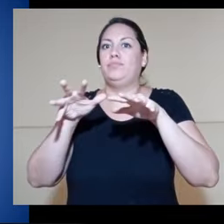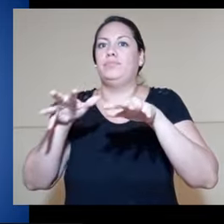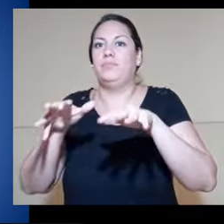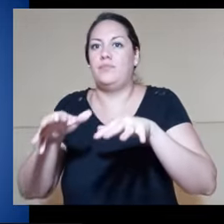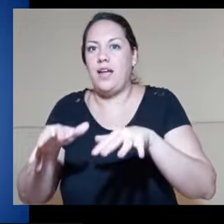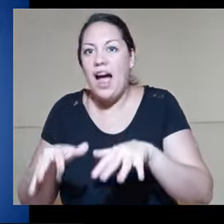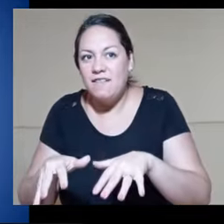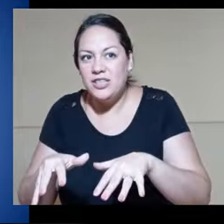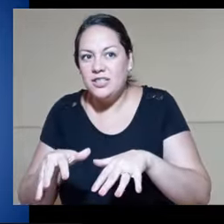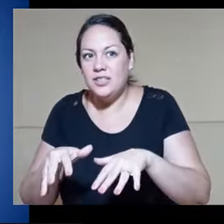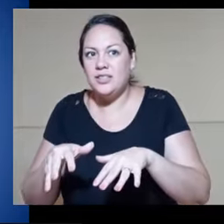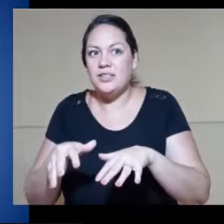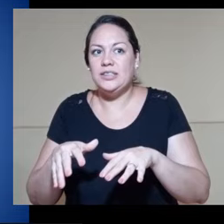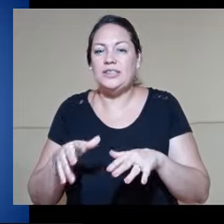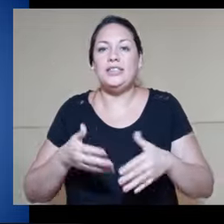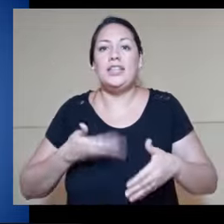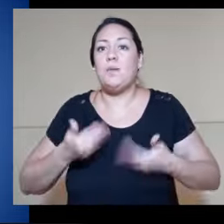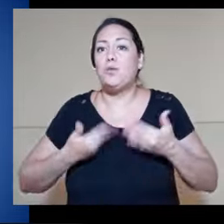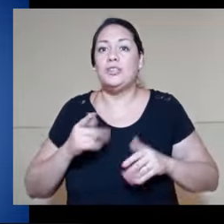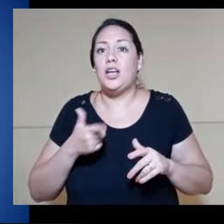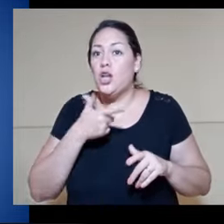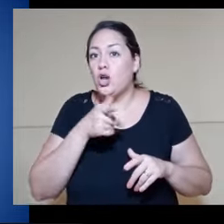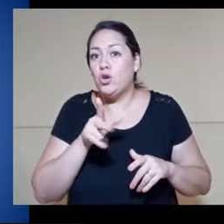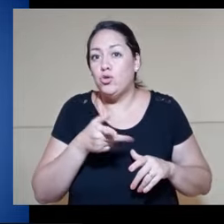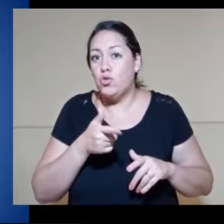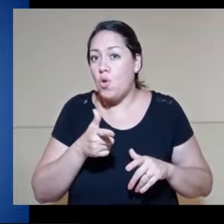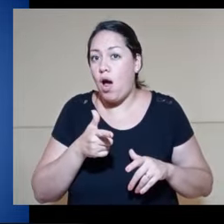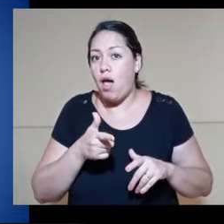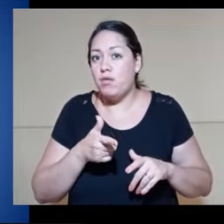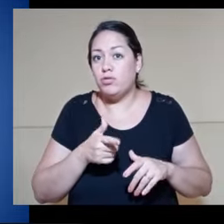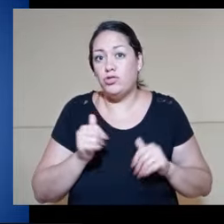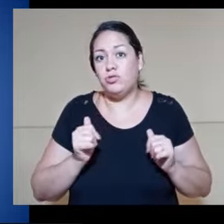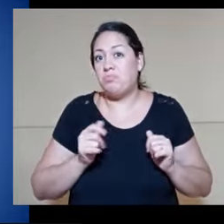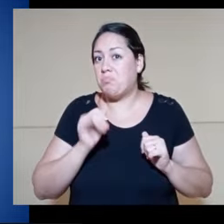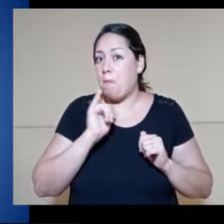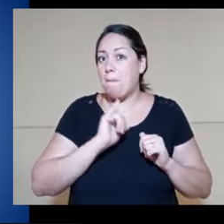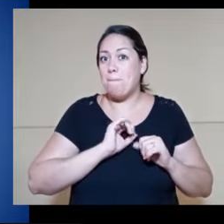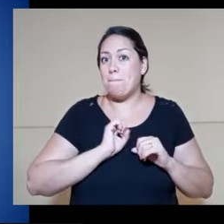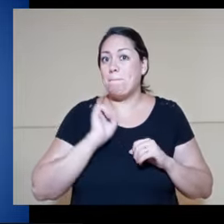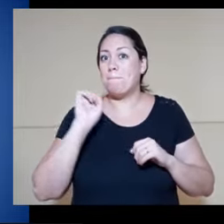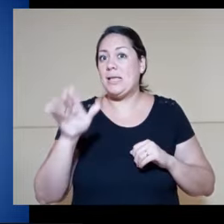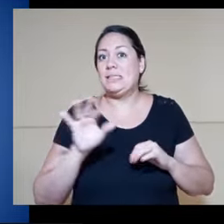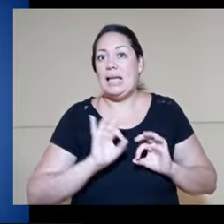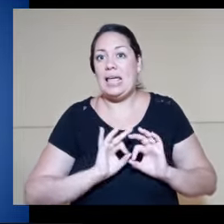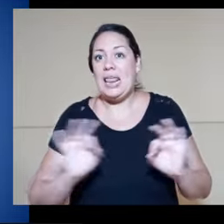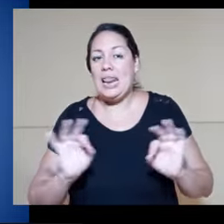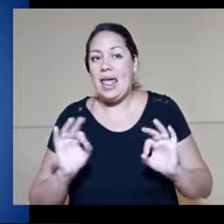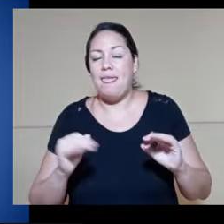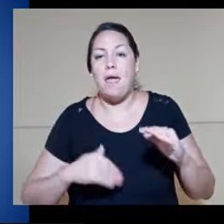Si no está excitada y no está despolarizada, no conduce nada.